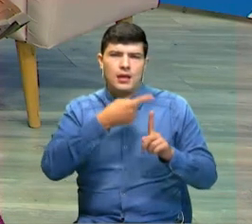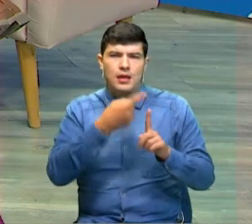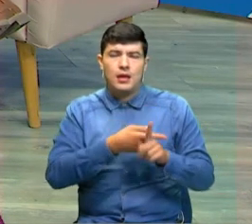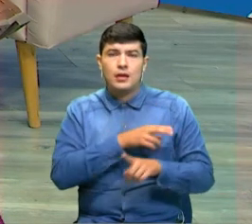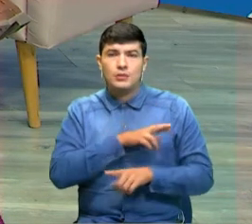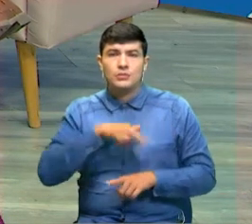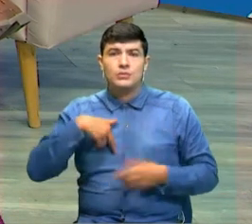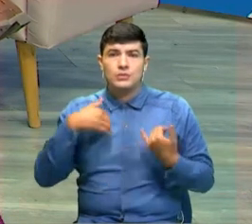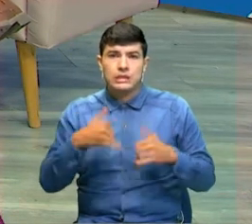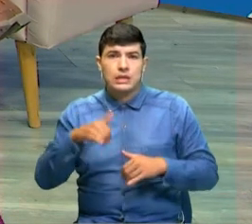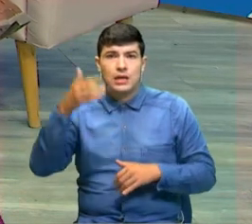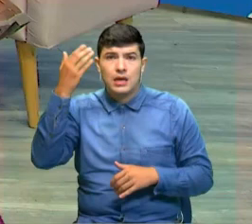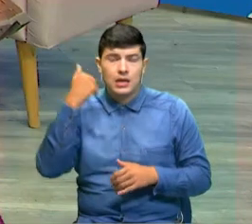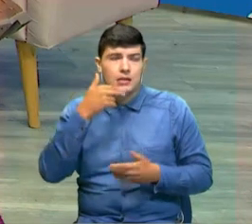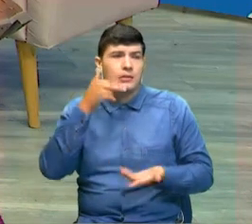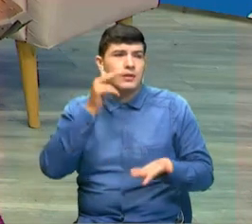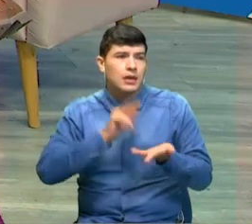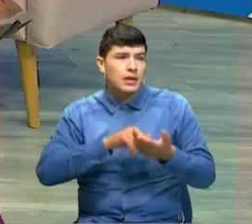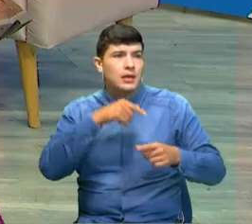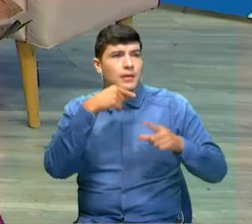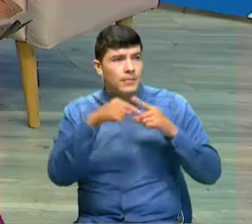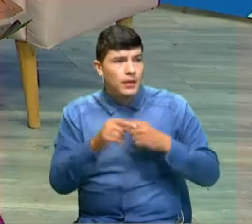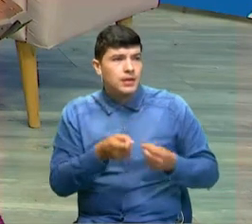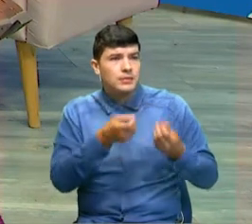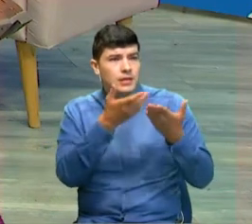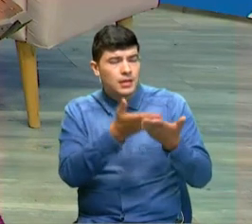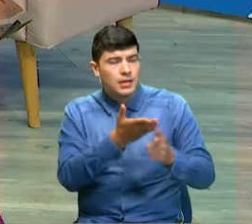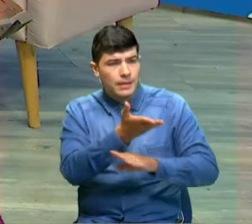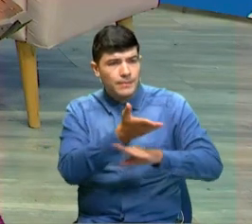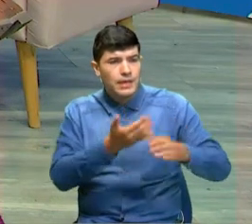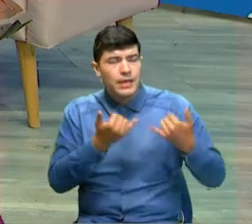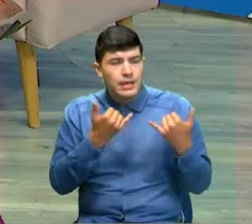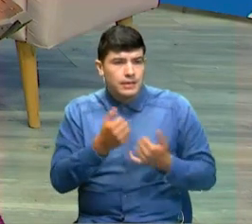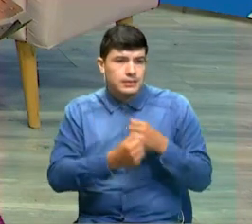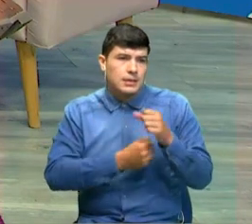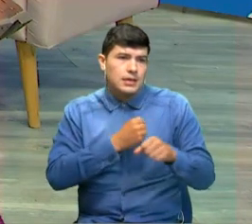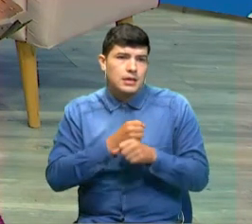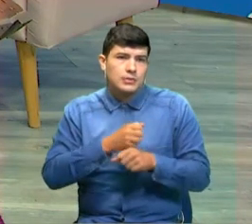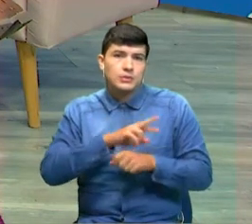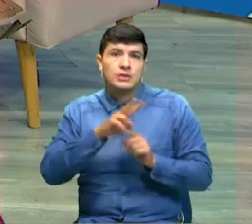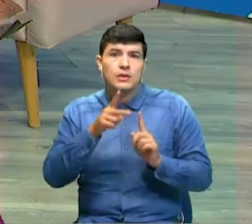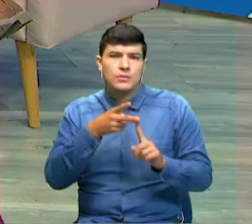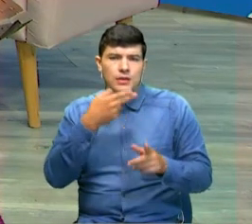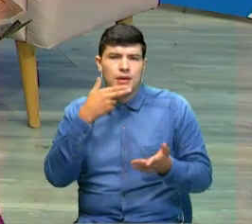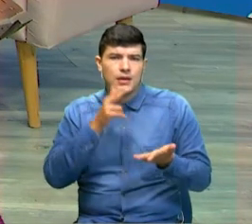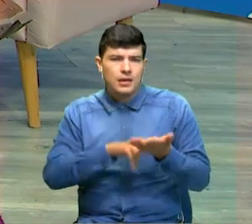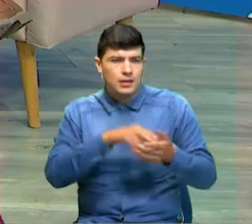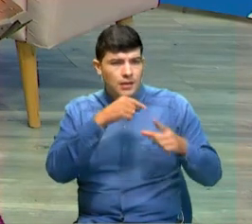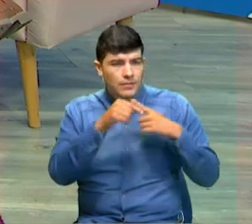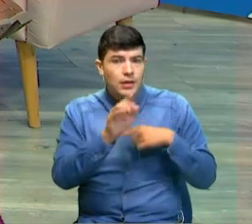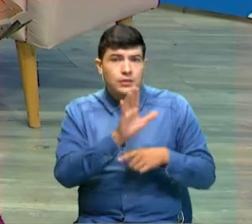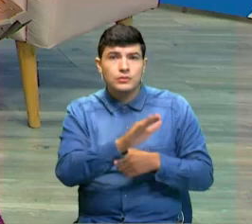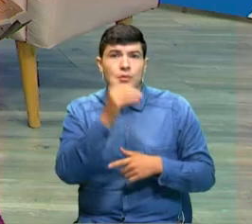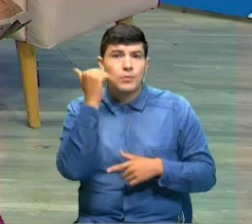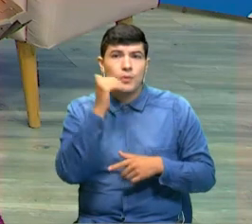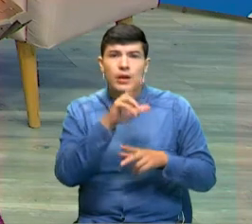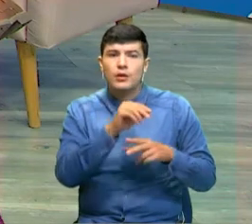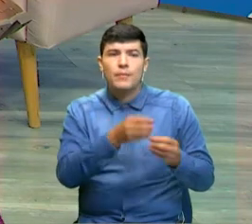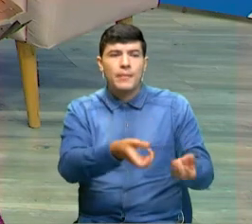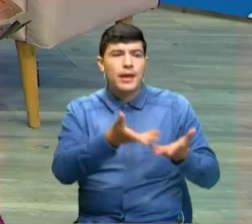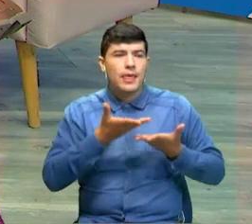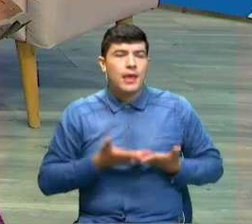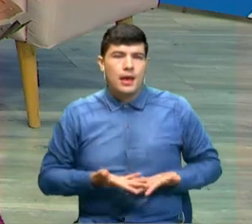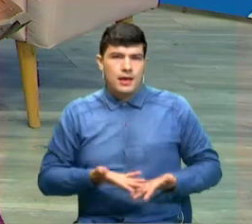medio de una carta se la pedimos el año pasado. Este año ya le pasé otra carta también. Y ella no quiere entregar porque